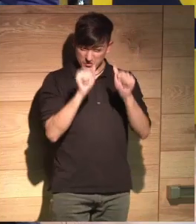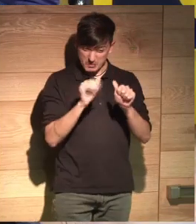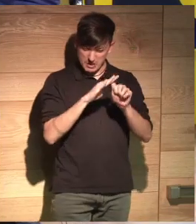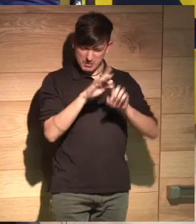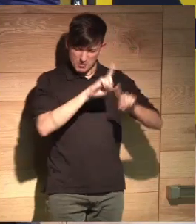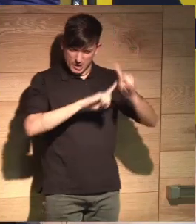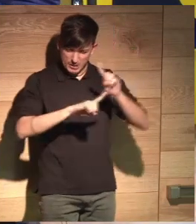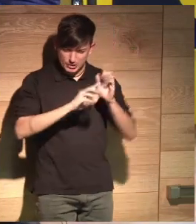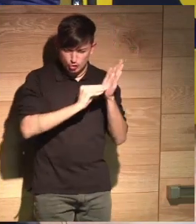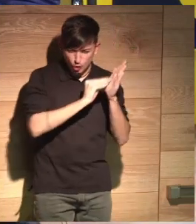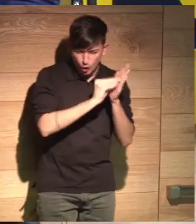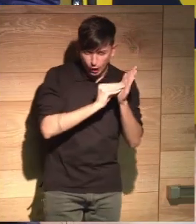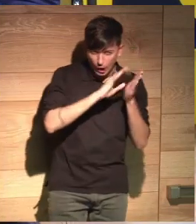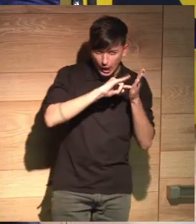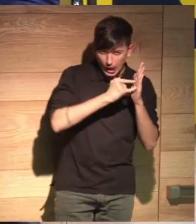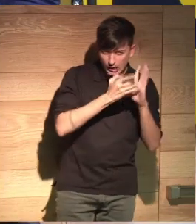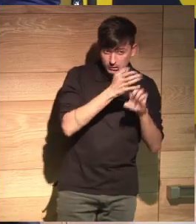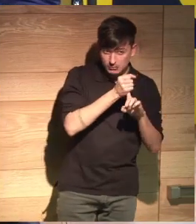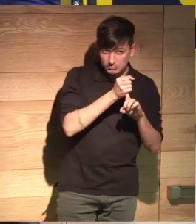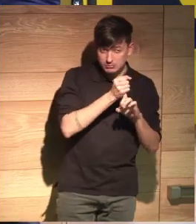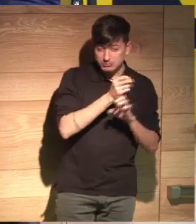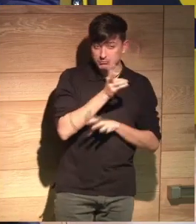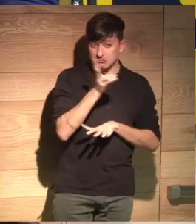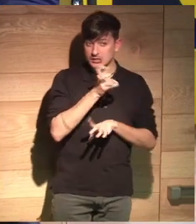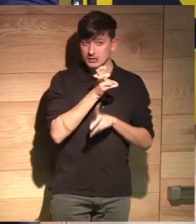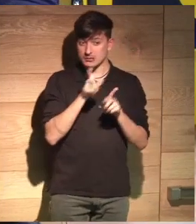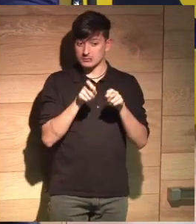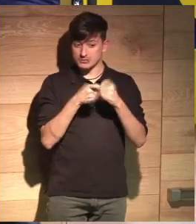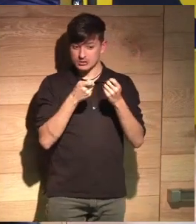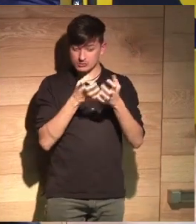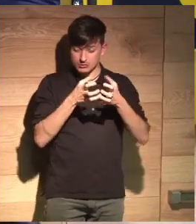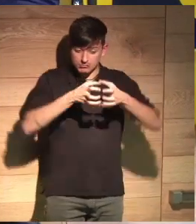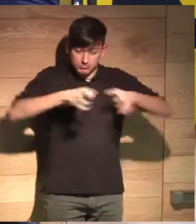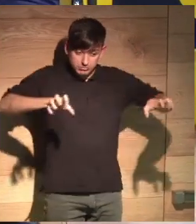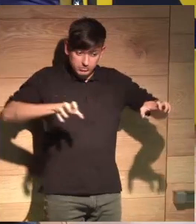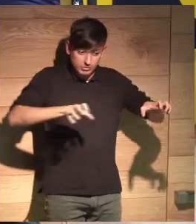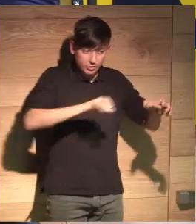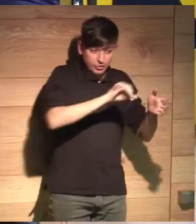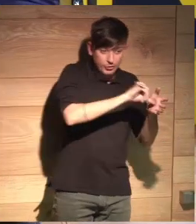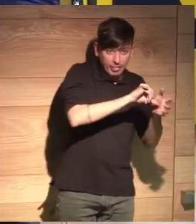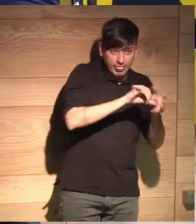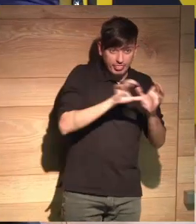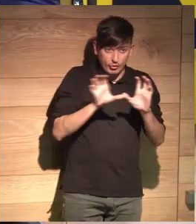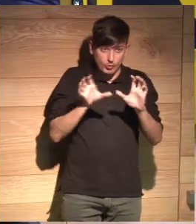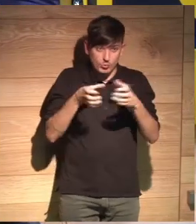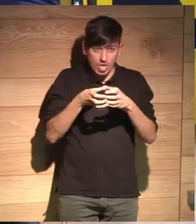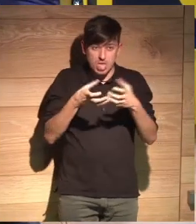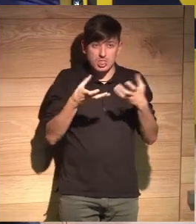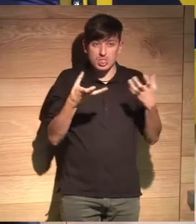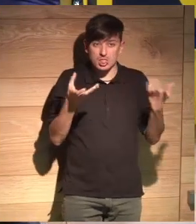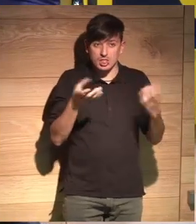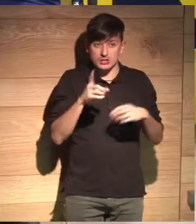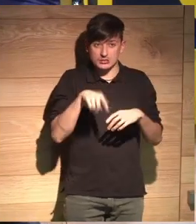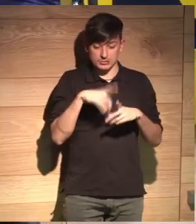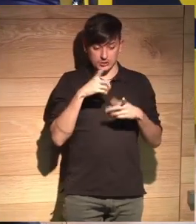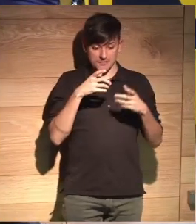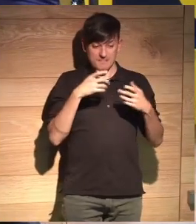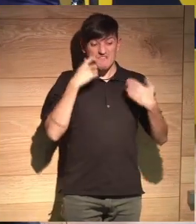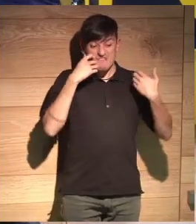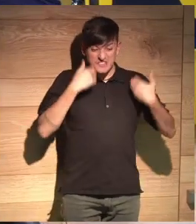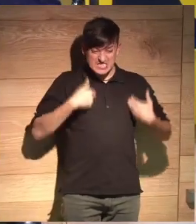aunque tiene de esa fractura entre las chiquitas la comunidad y lo que tienen el control de la parte física